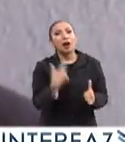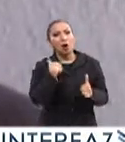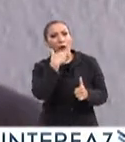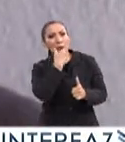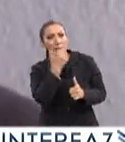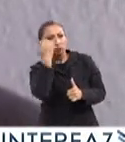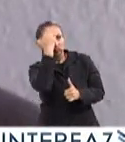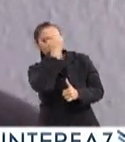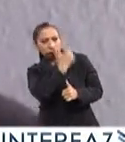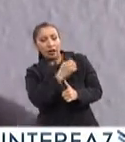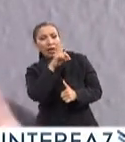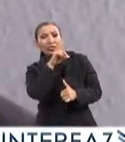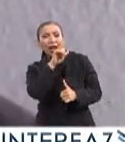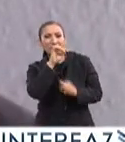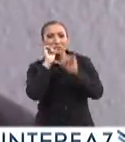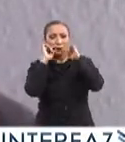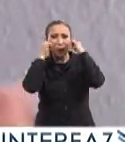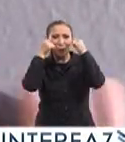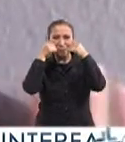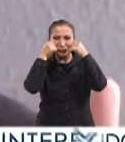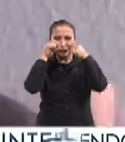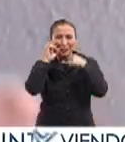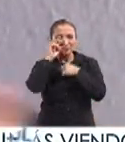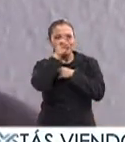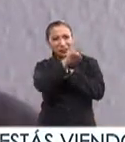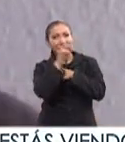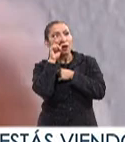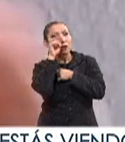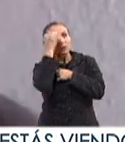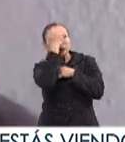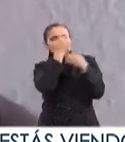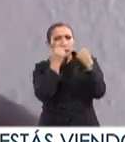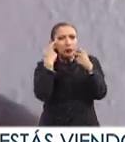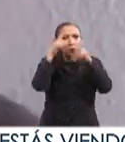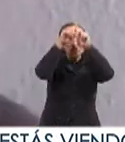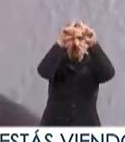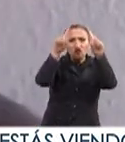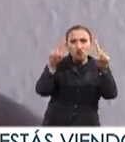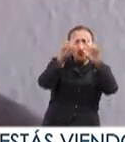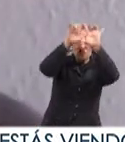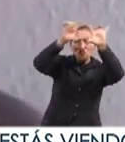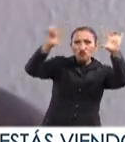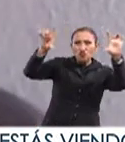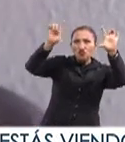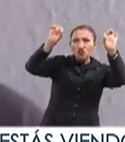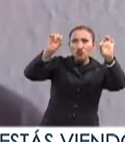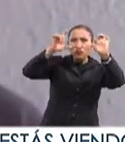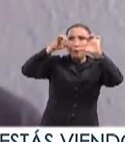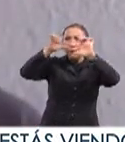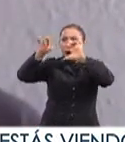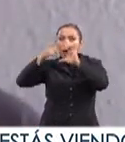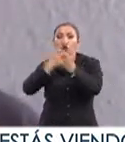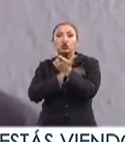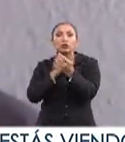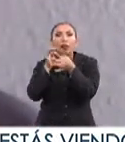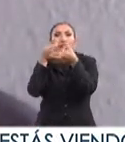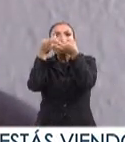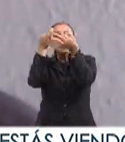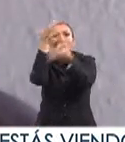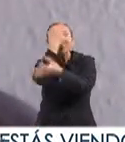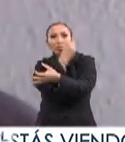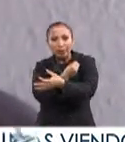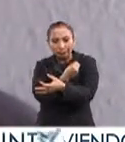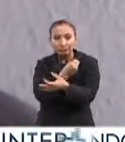hombre de Vitruvio de Leonardo da Vinci, sin ir más lejos, está repleto de rectángulos de proporciones áureas para que nos guste más a la